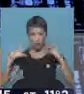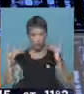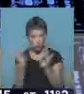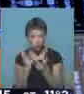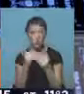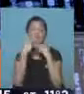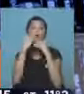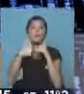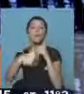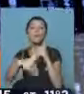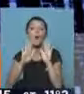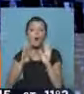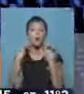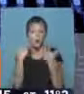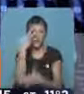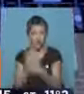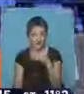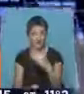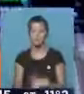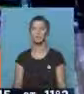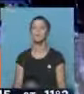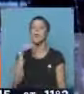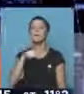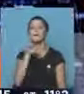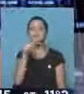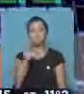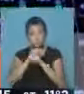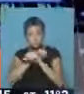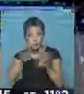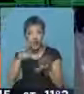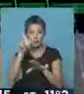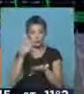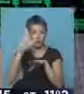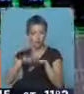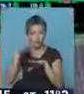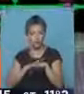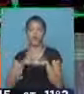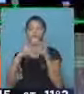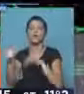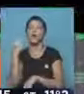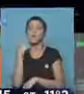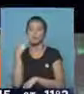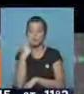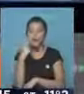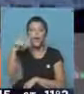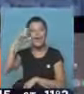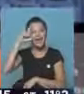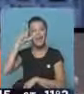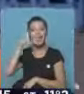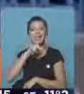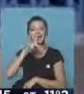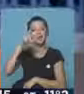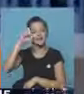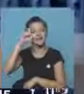previsible. Para concretar el ciberataque, los perpetradores utilizaron un método conocido como Eternal Blue, que aprovecha